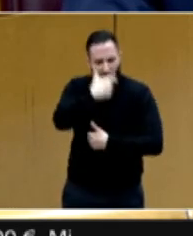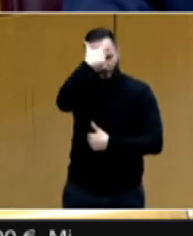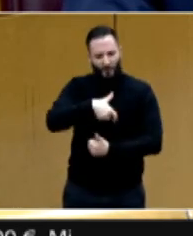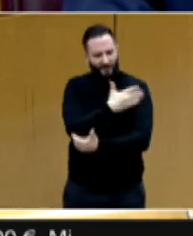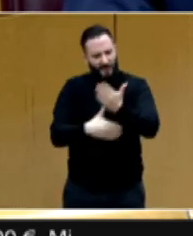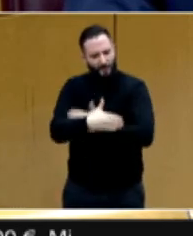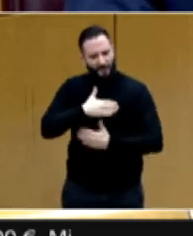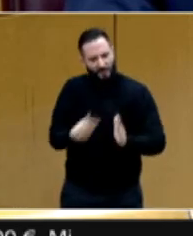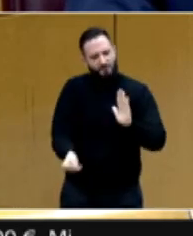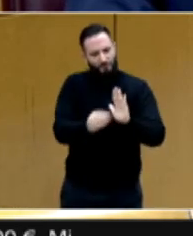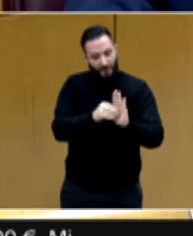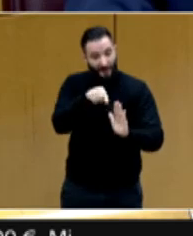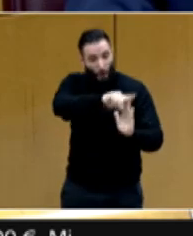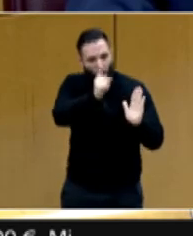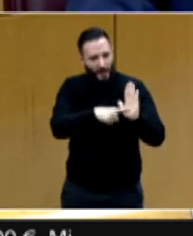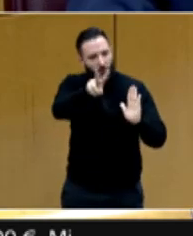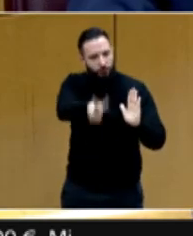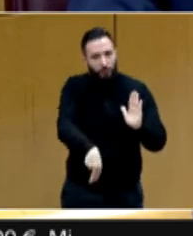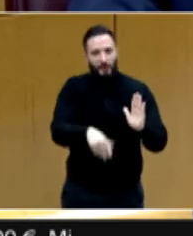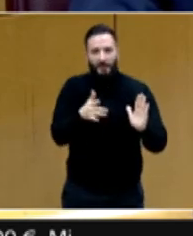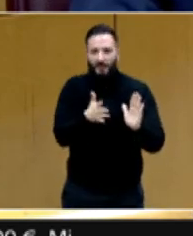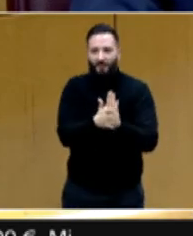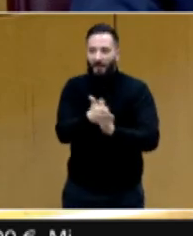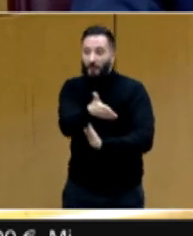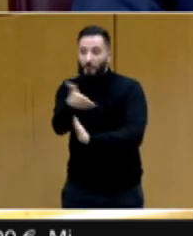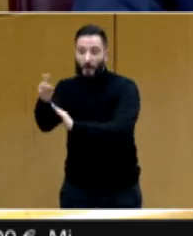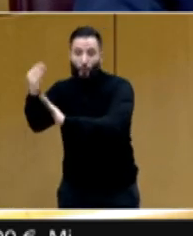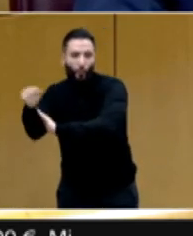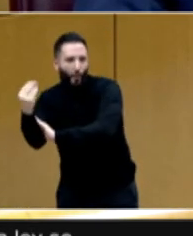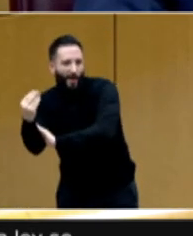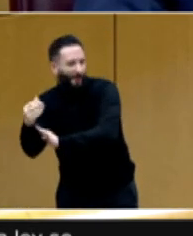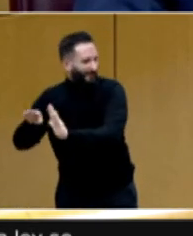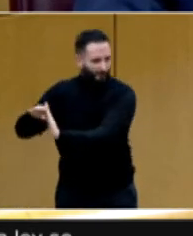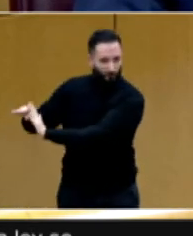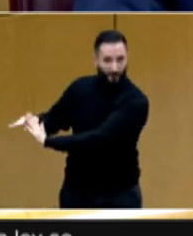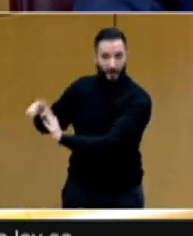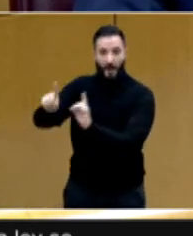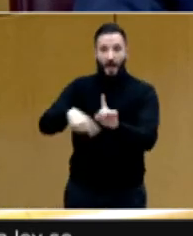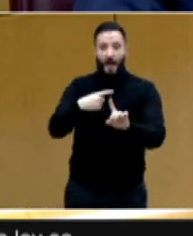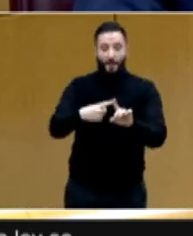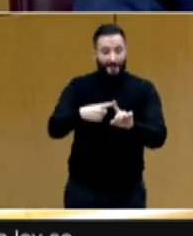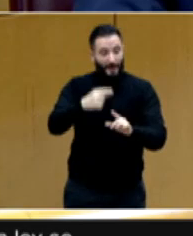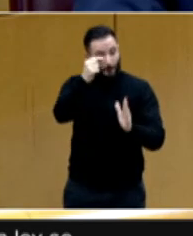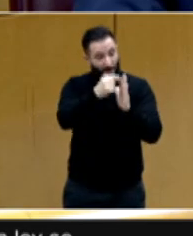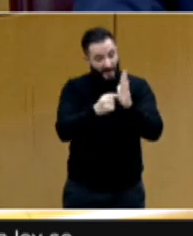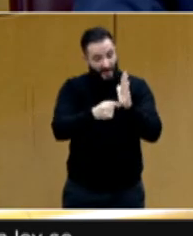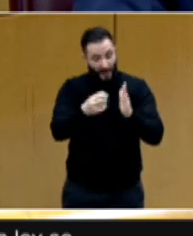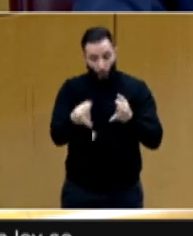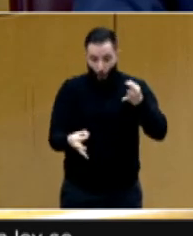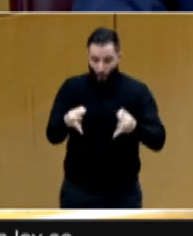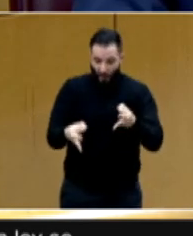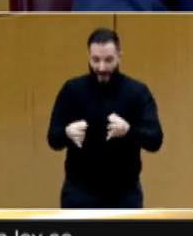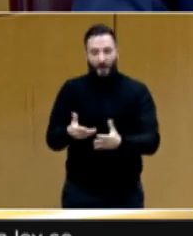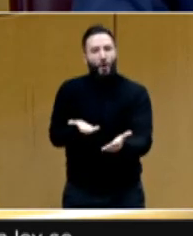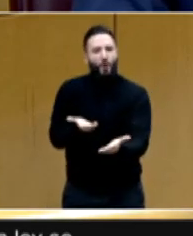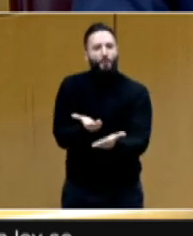discapacidad esto es ley y no queda criterio de mi curadora además de las medidas judiciales se Proponen como más